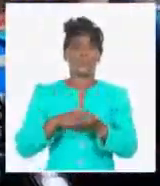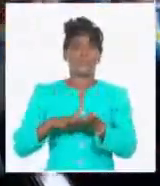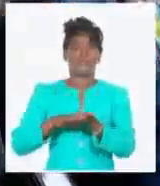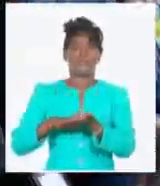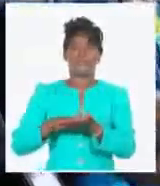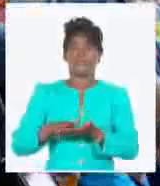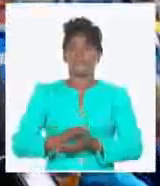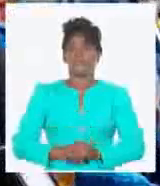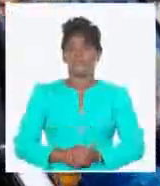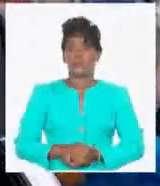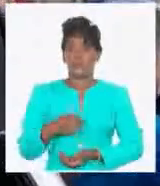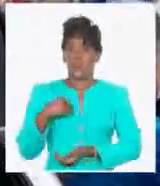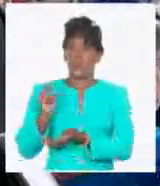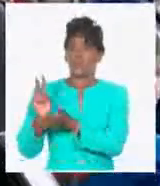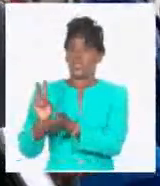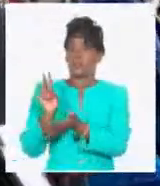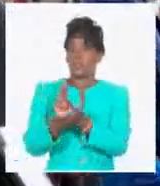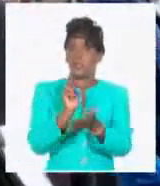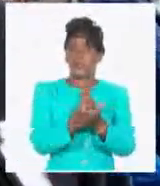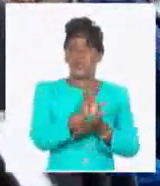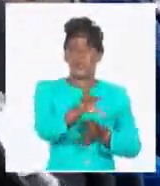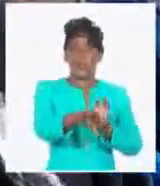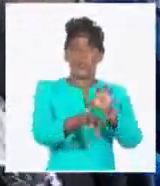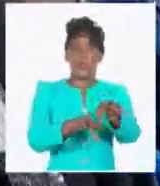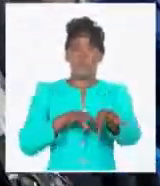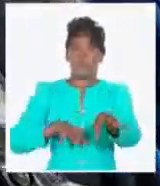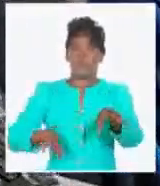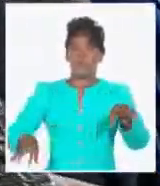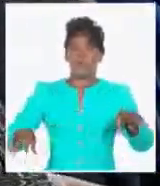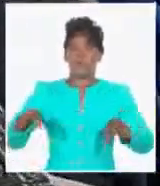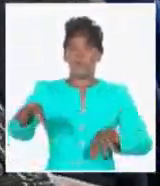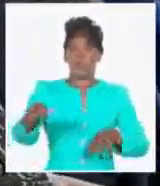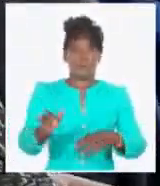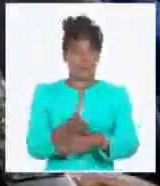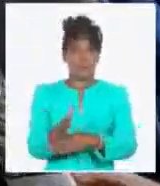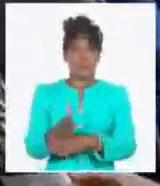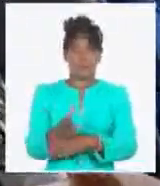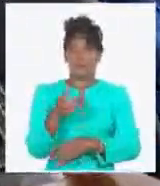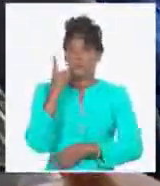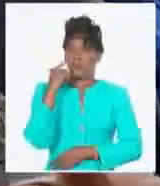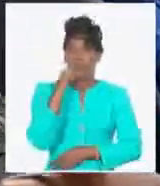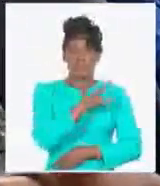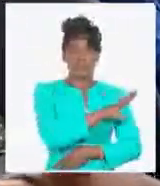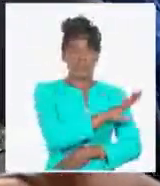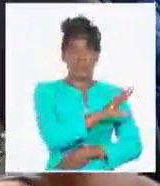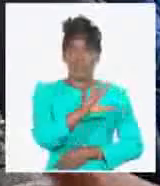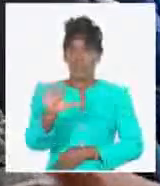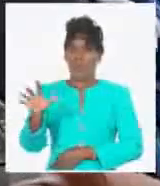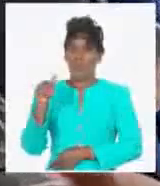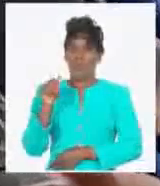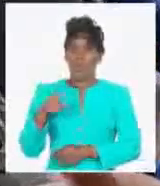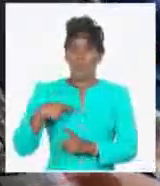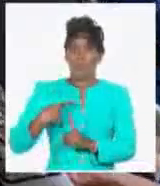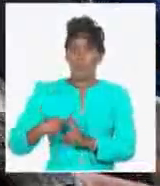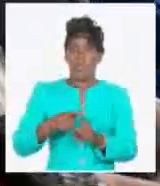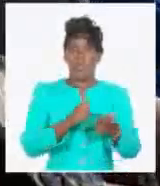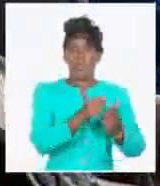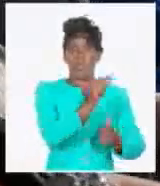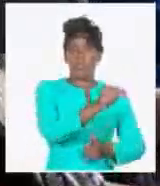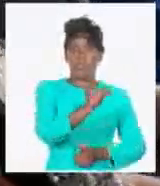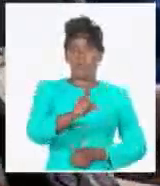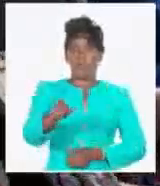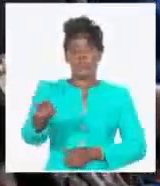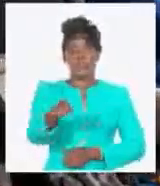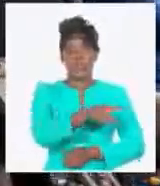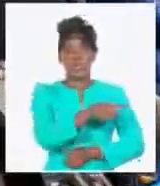He visitado algunas facilidades y todos los atletas parecen de